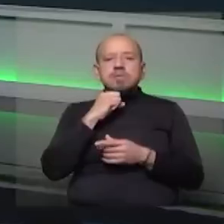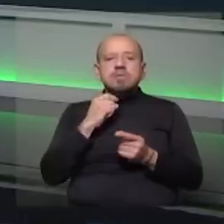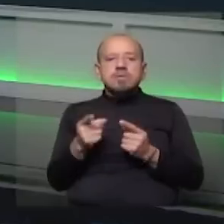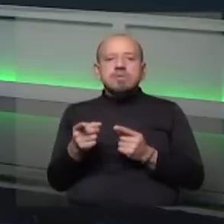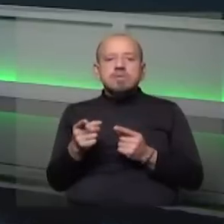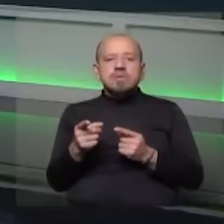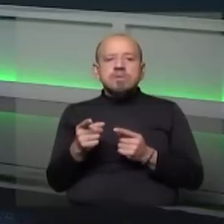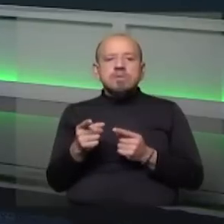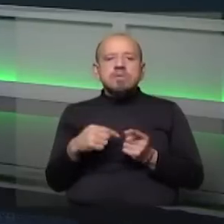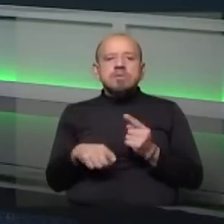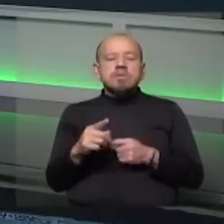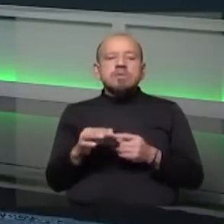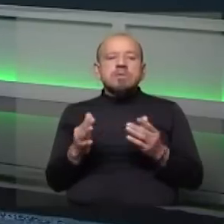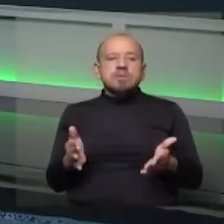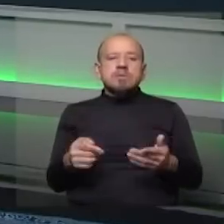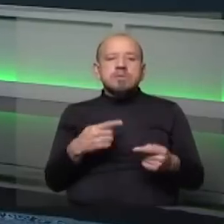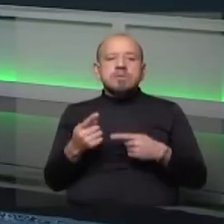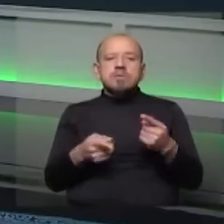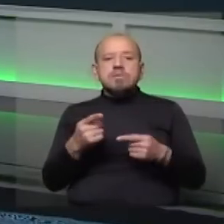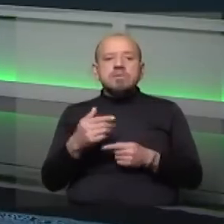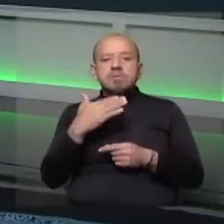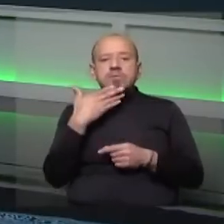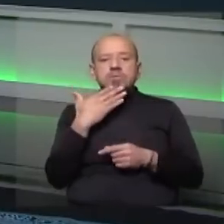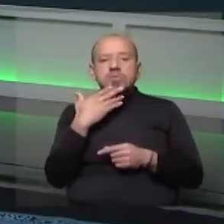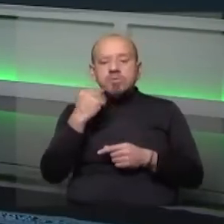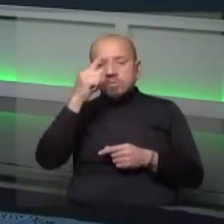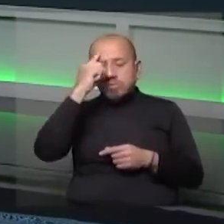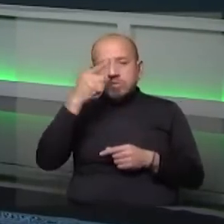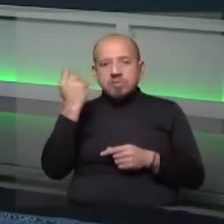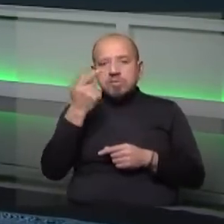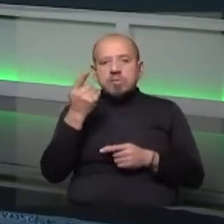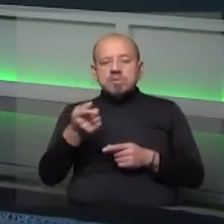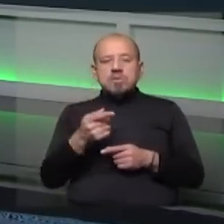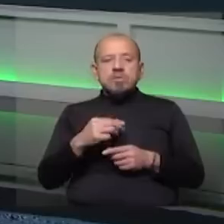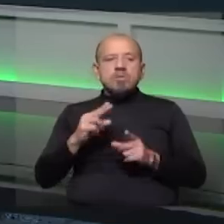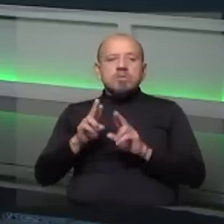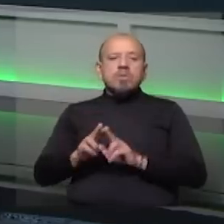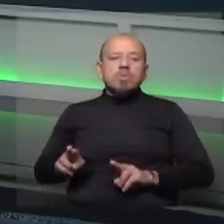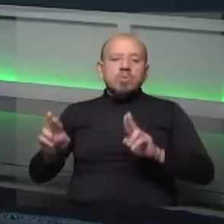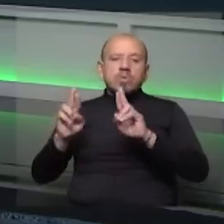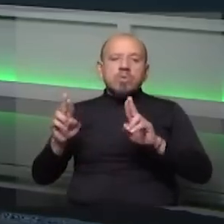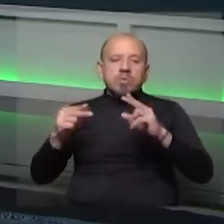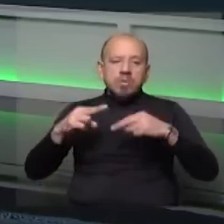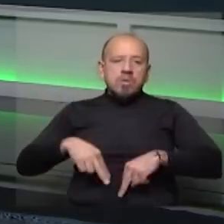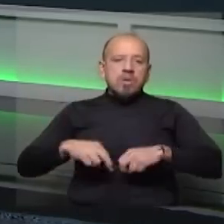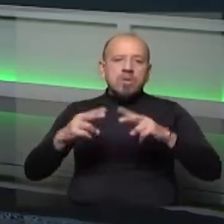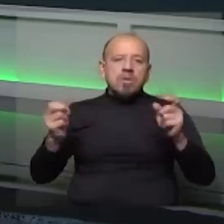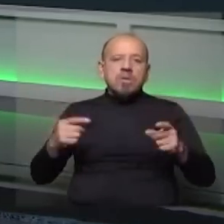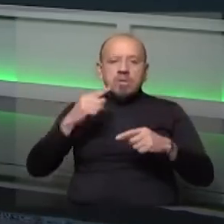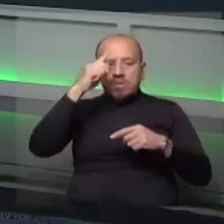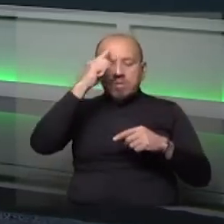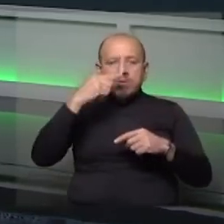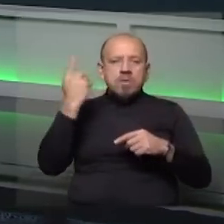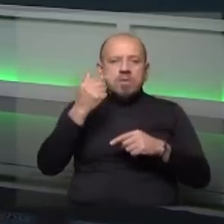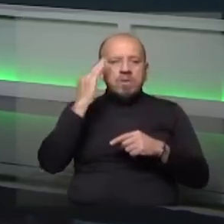esa frontera todavía sigue la duda eh a nivel internacional la ONU ha pedido una investigación seria independiente e internacional